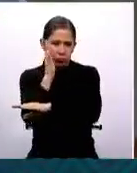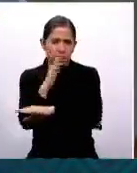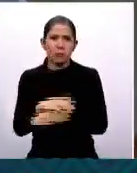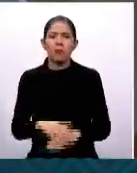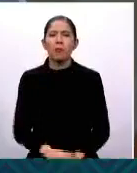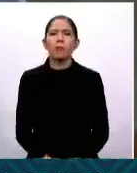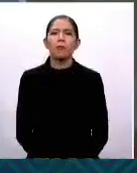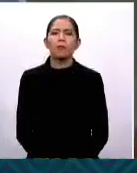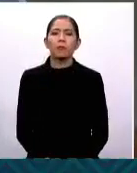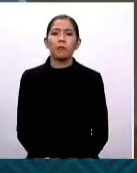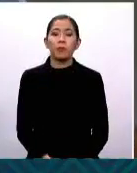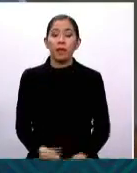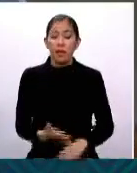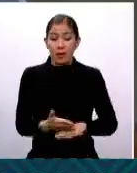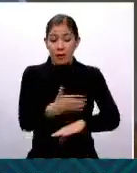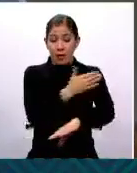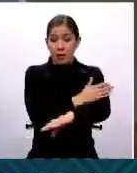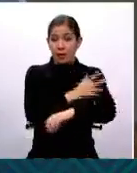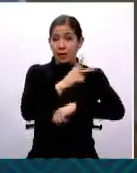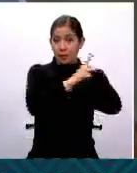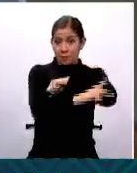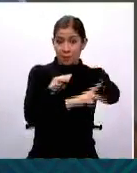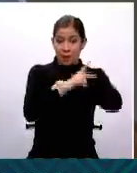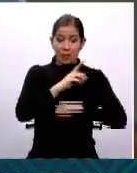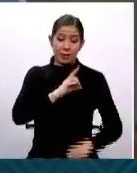negociaciones celebradas entre ambas partes en